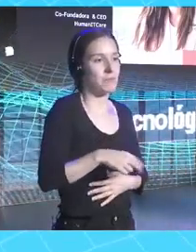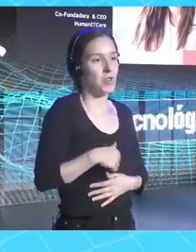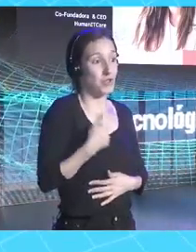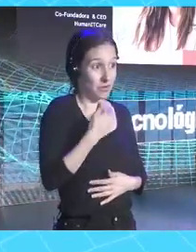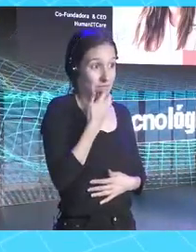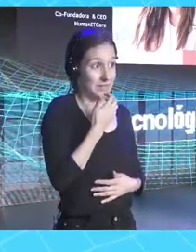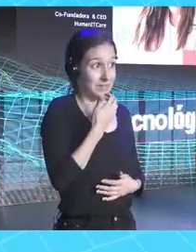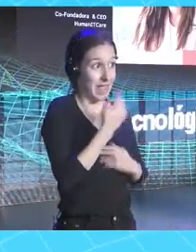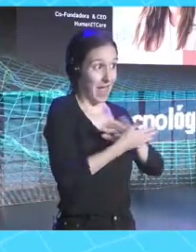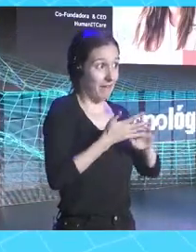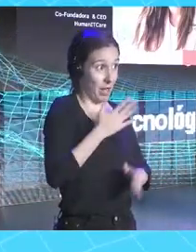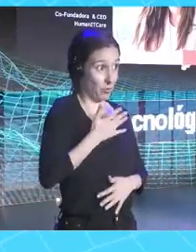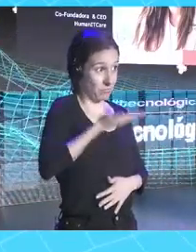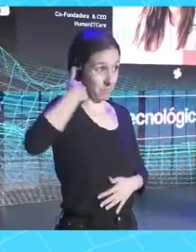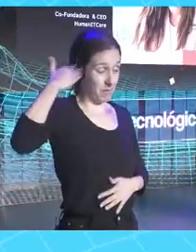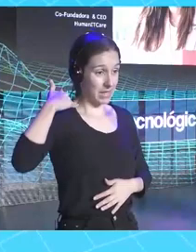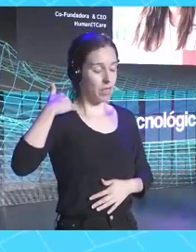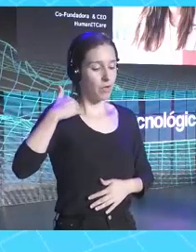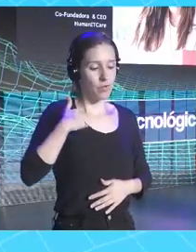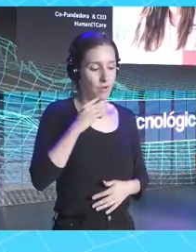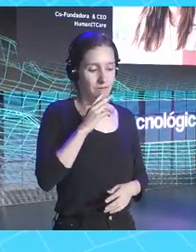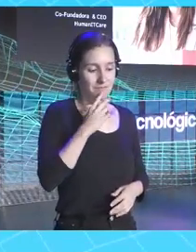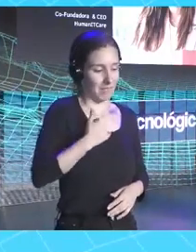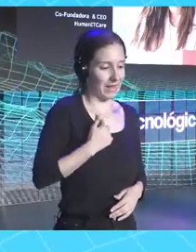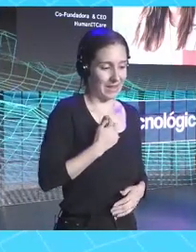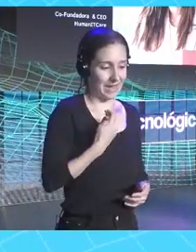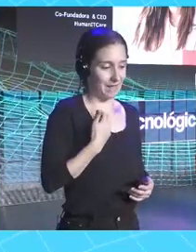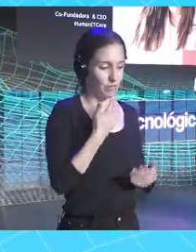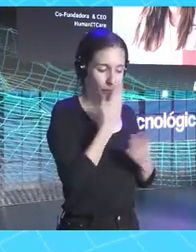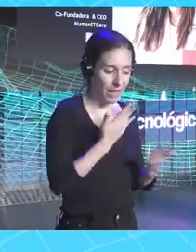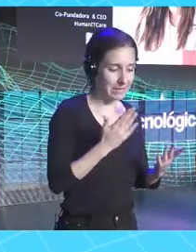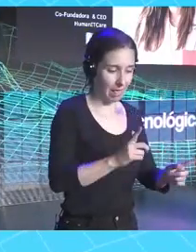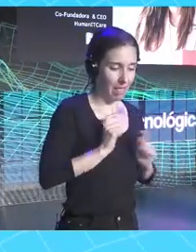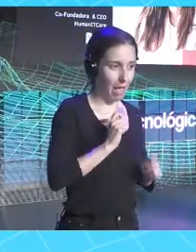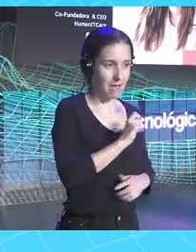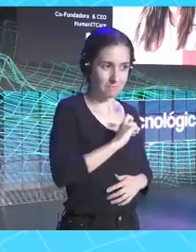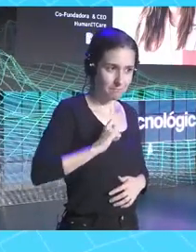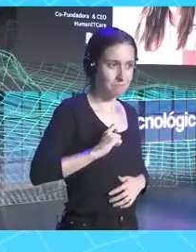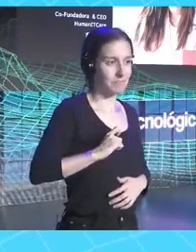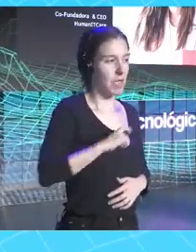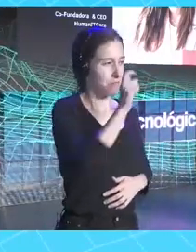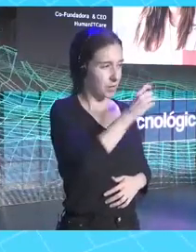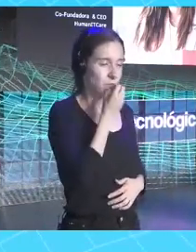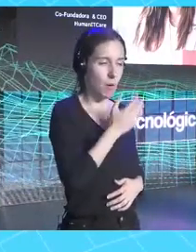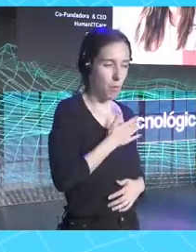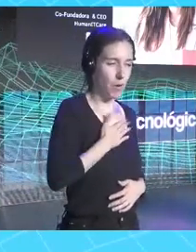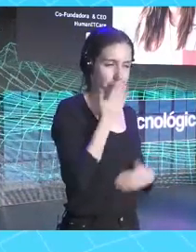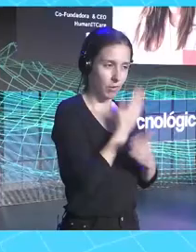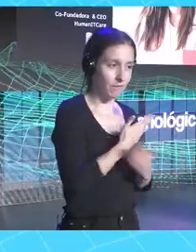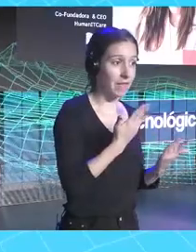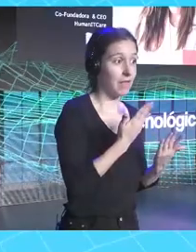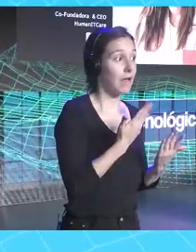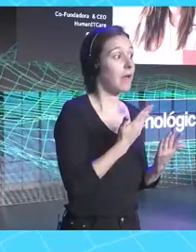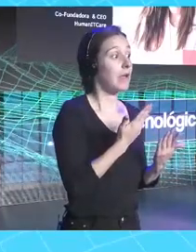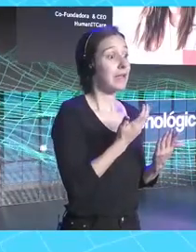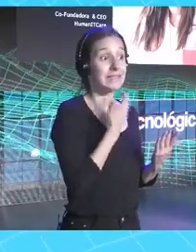gente de gente buena y buena gente eso es muy importante y que confíe que confíe y que tire para adelante y si no al final yo siempre lo decía